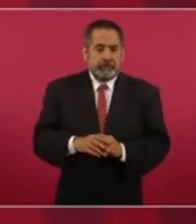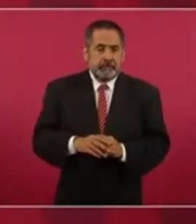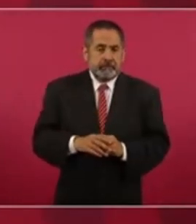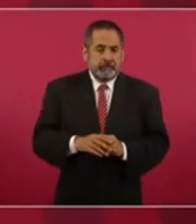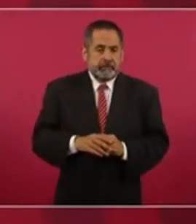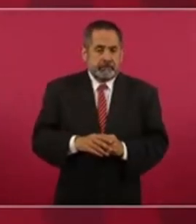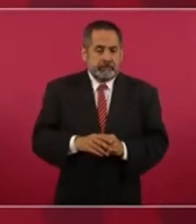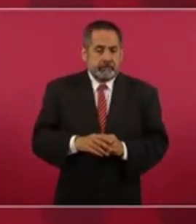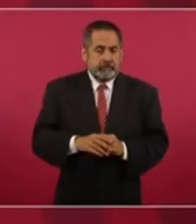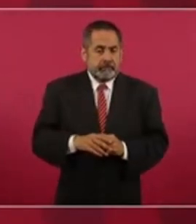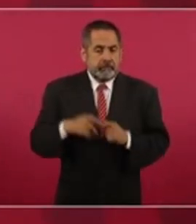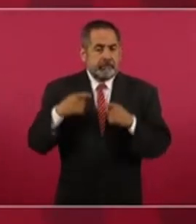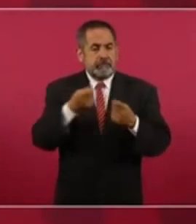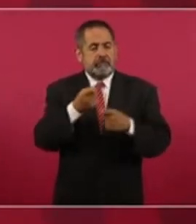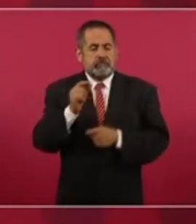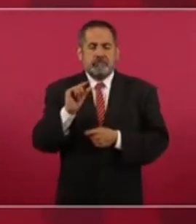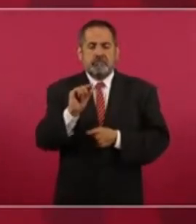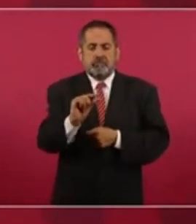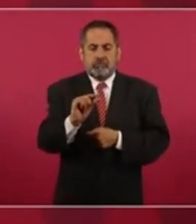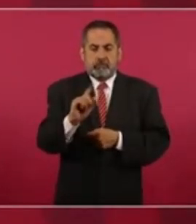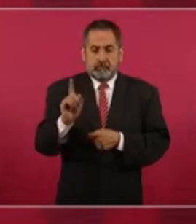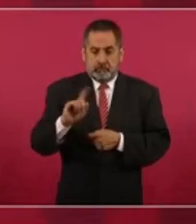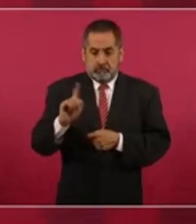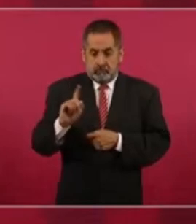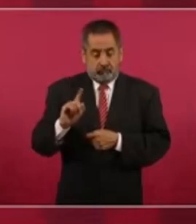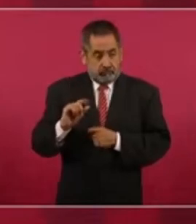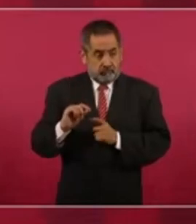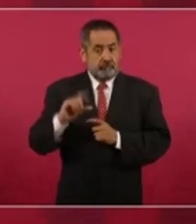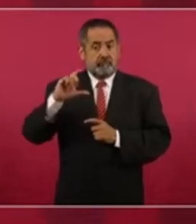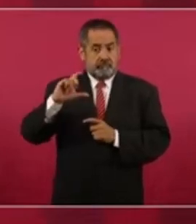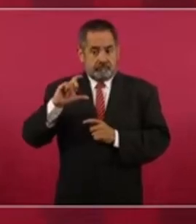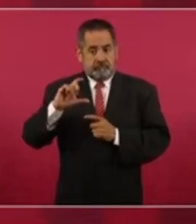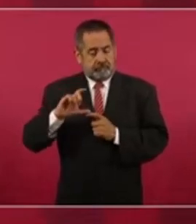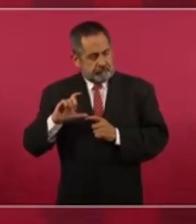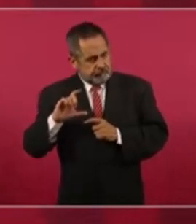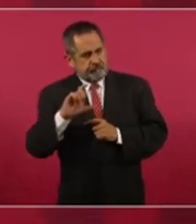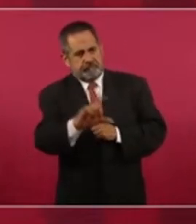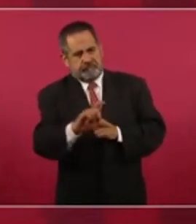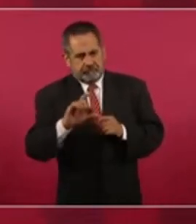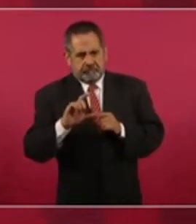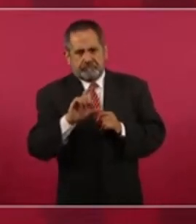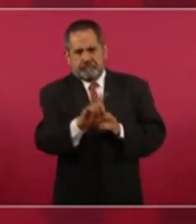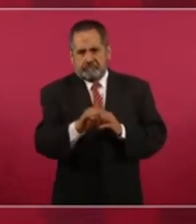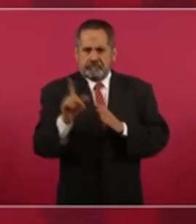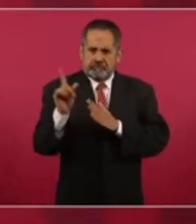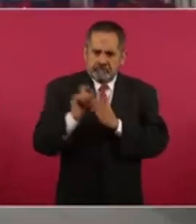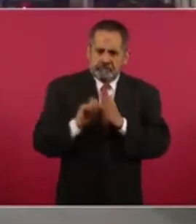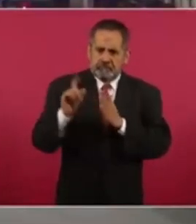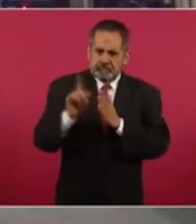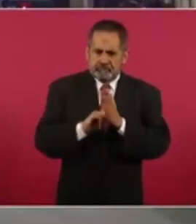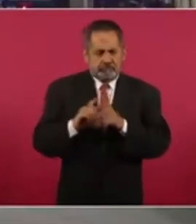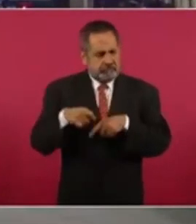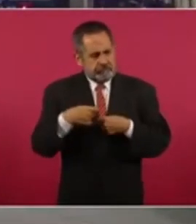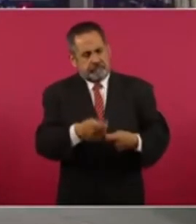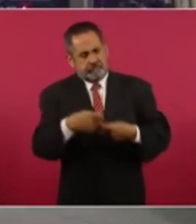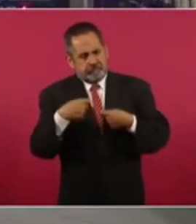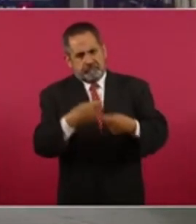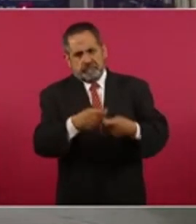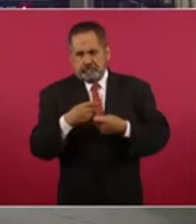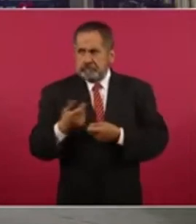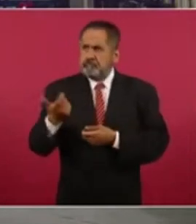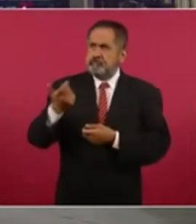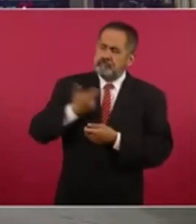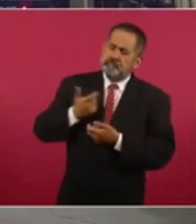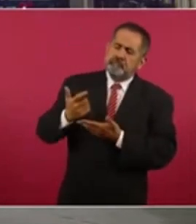una poca cantidad, sino una considerable cantidad de